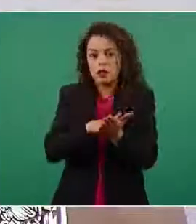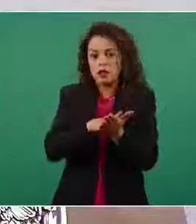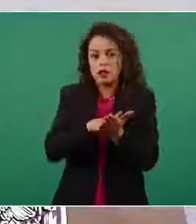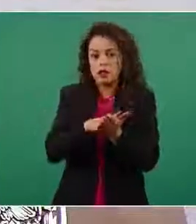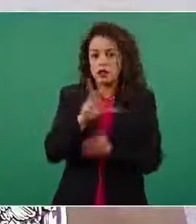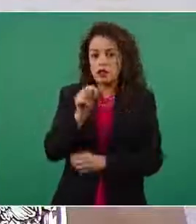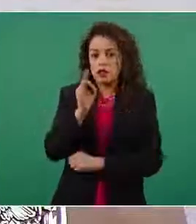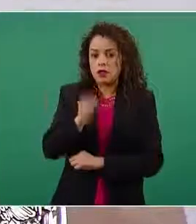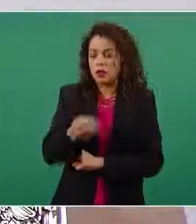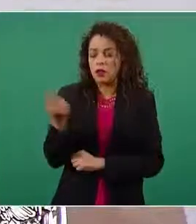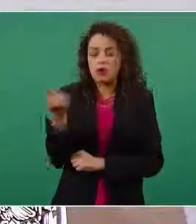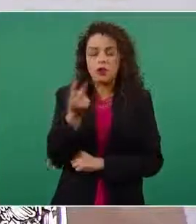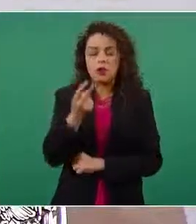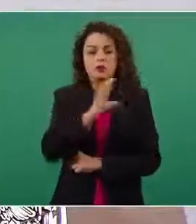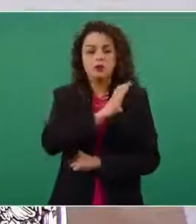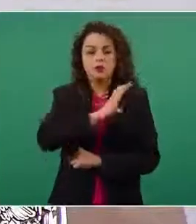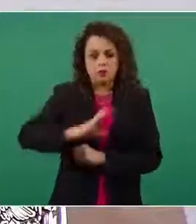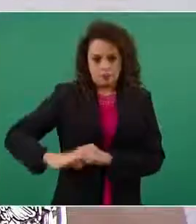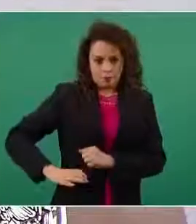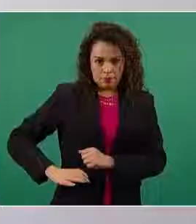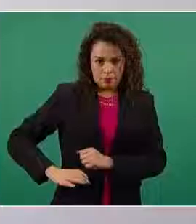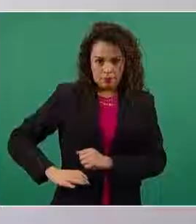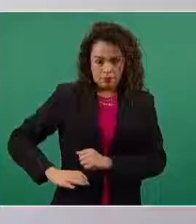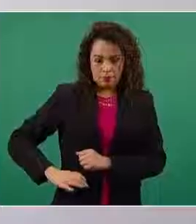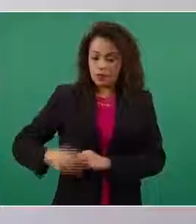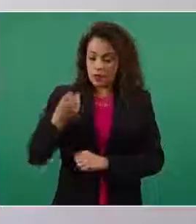Estos candidatos o el partido